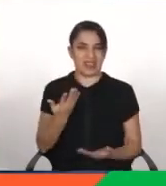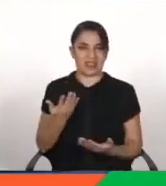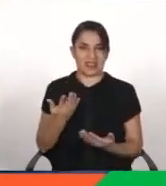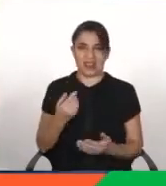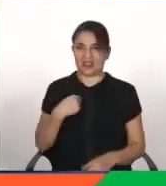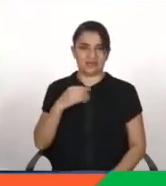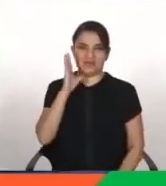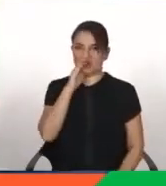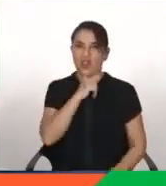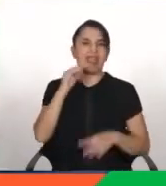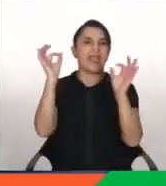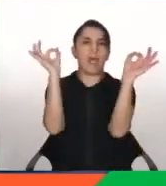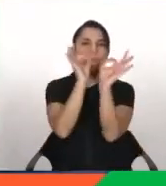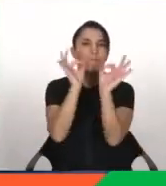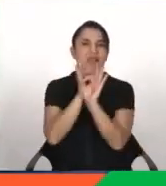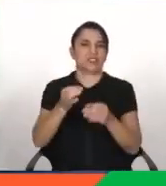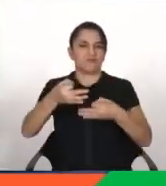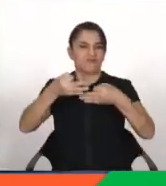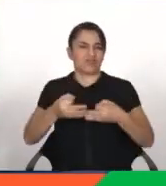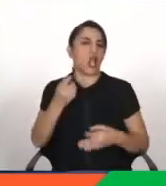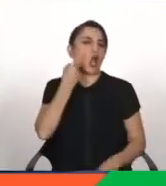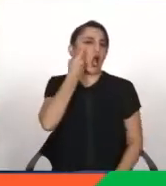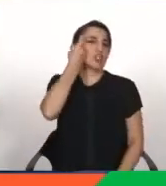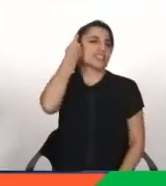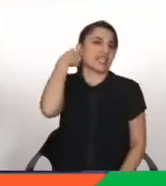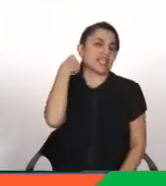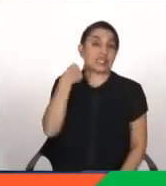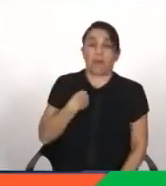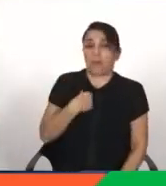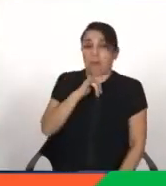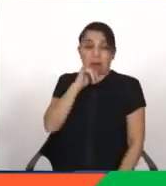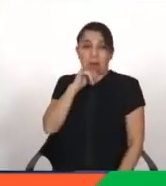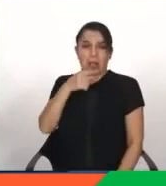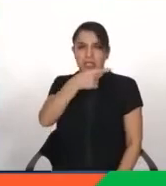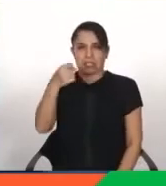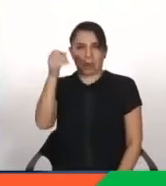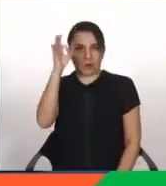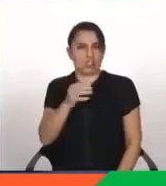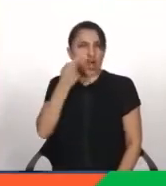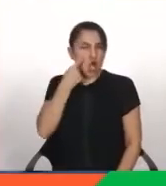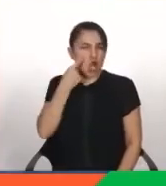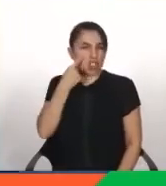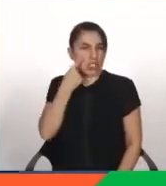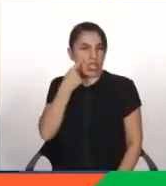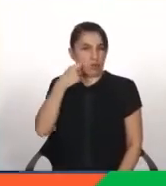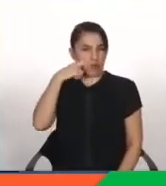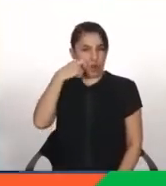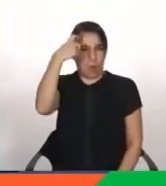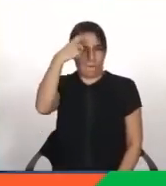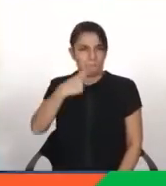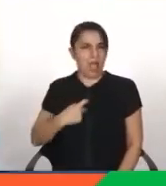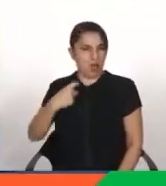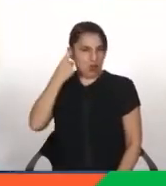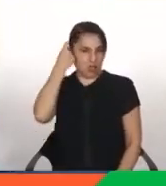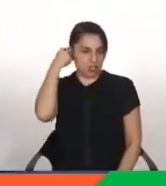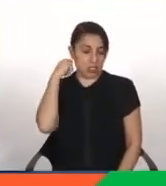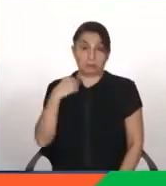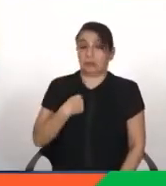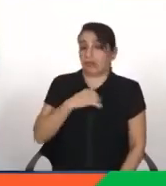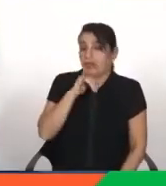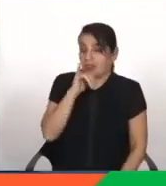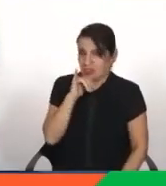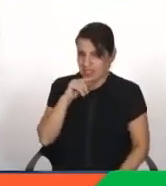hay ni una definición exacta de qué es la conciencia ni conocemos al 100% qué es la conciencia humana. Esto, aquí entra un tema más rollo filosófico en el que ahora mismo no me voy a